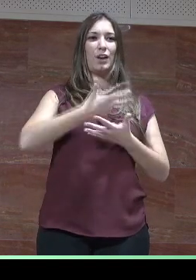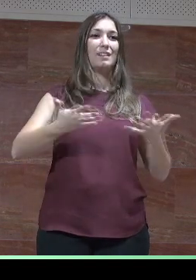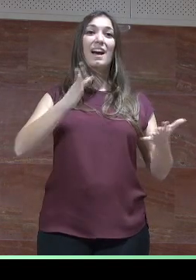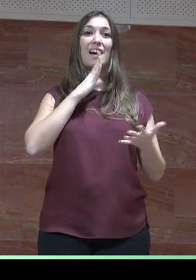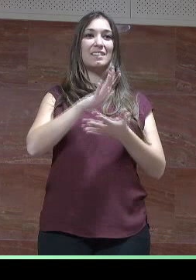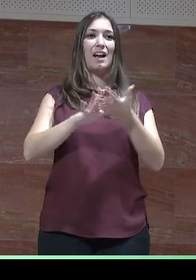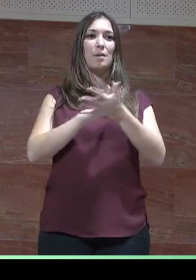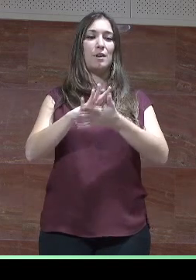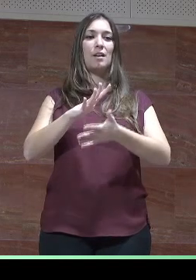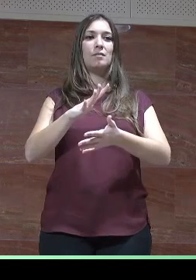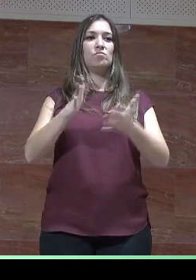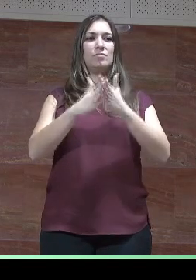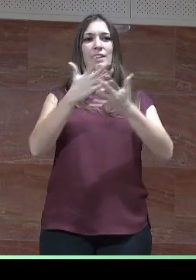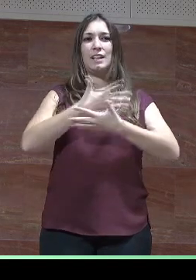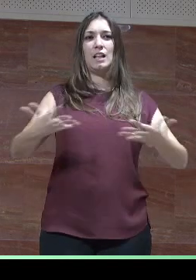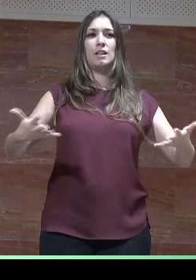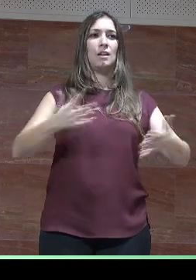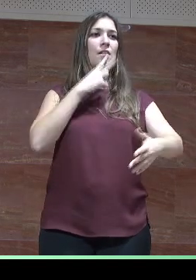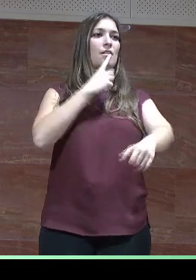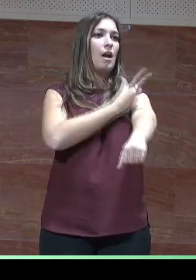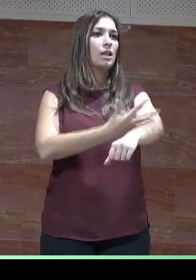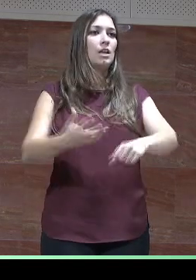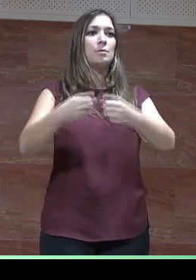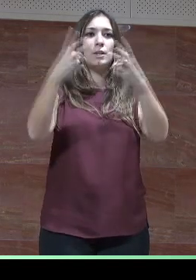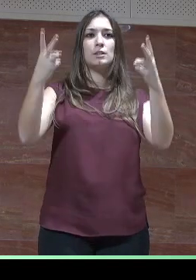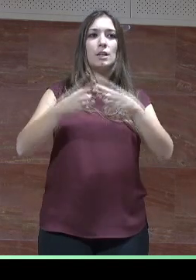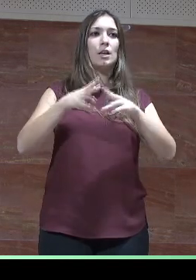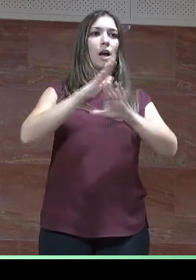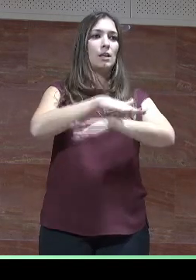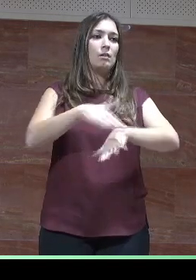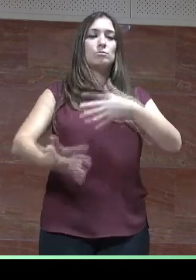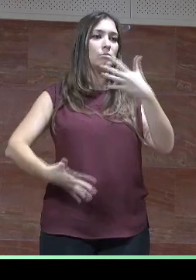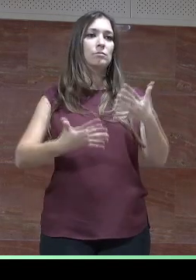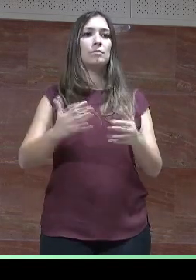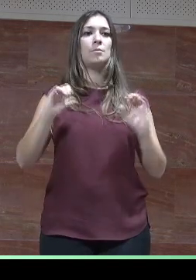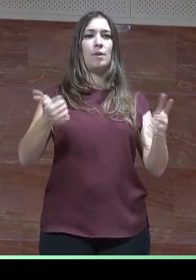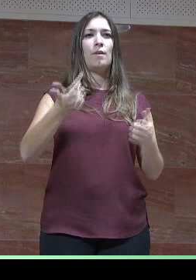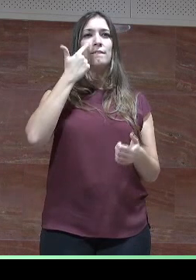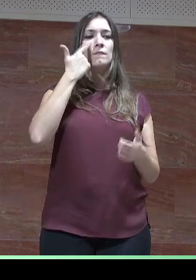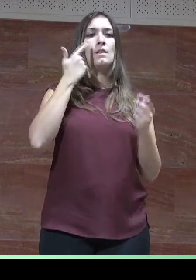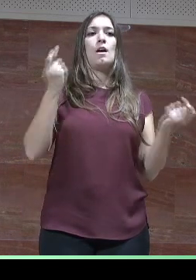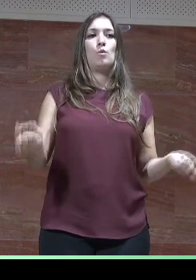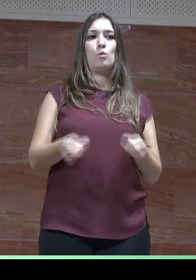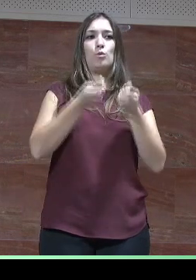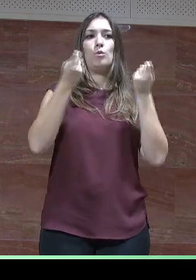con jardín y piscina y para niños y todo eso, y empecé a ver anuncios de